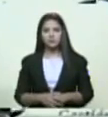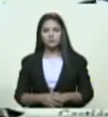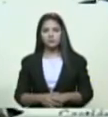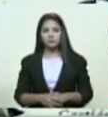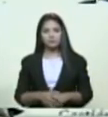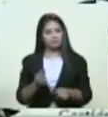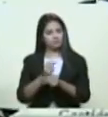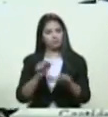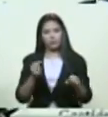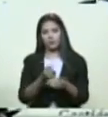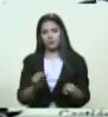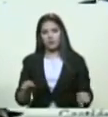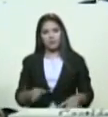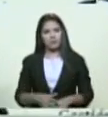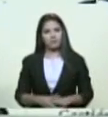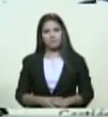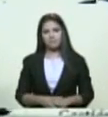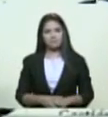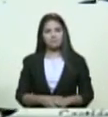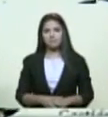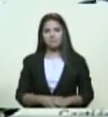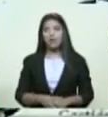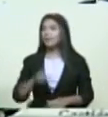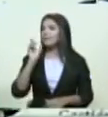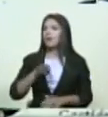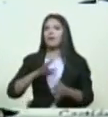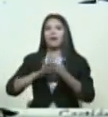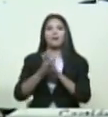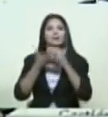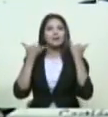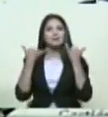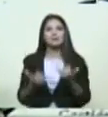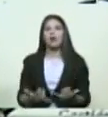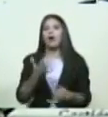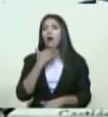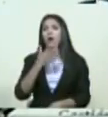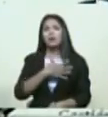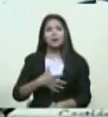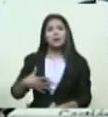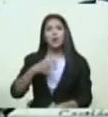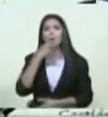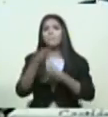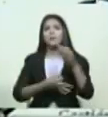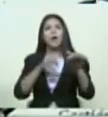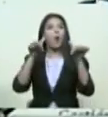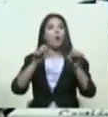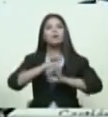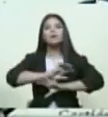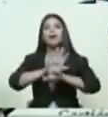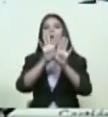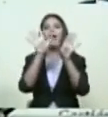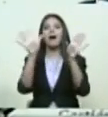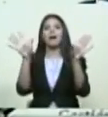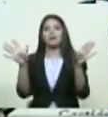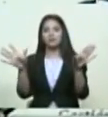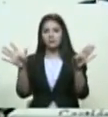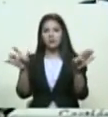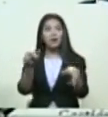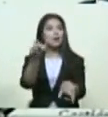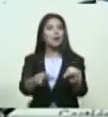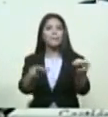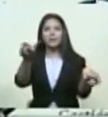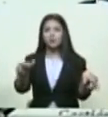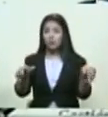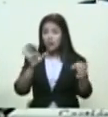No puede ser eso y debe acabarse. Es una señal que quiero lanzar hoy muy clara. Quienes estaban